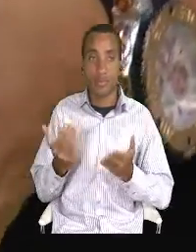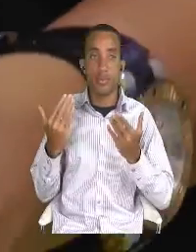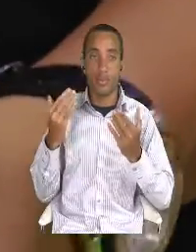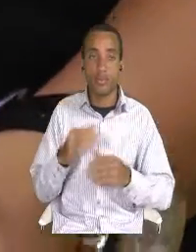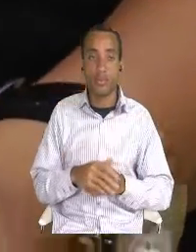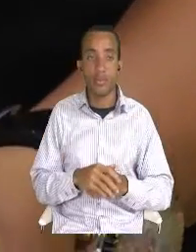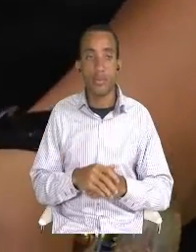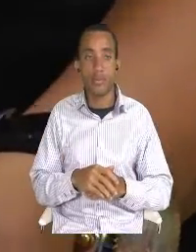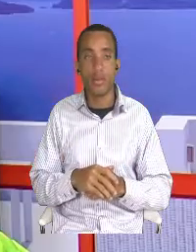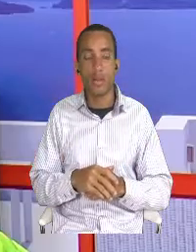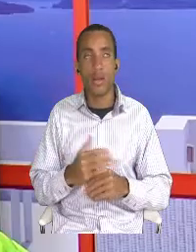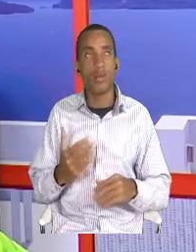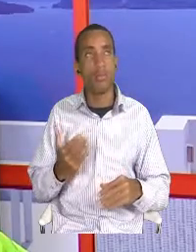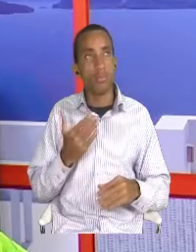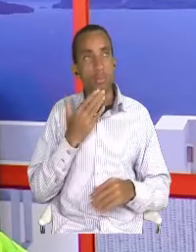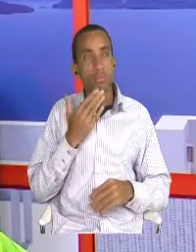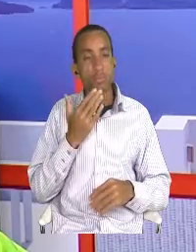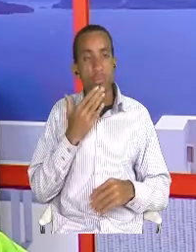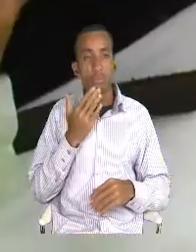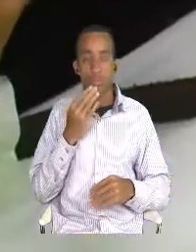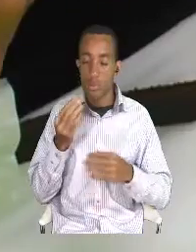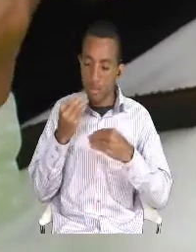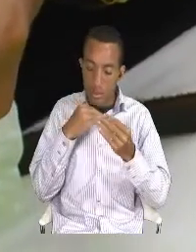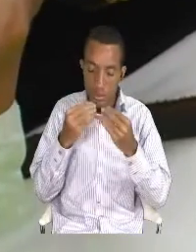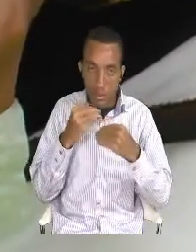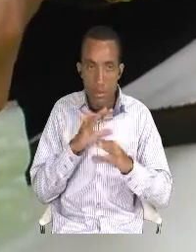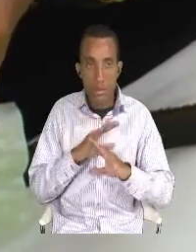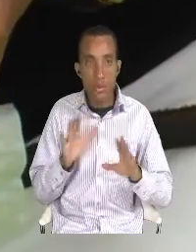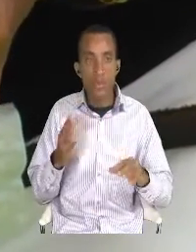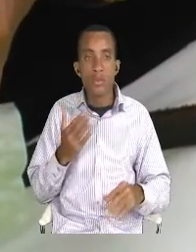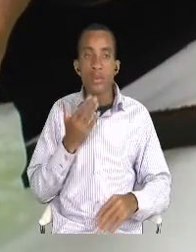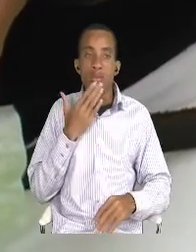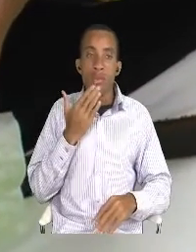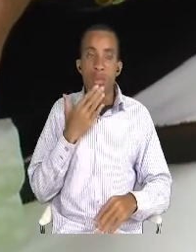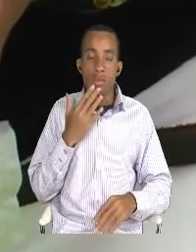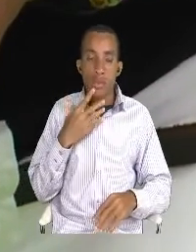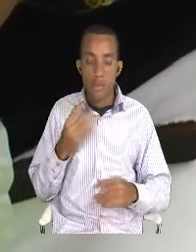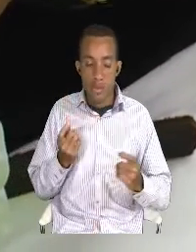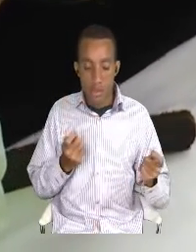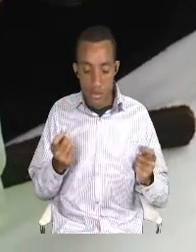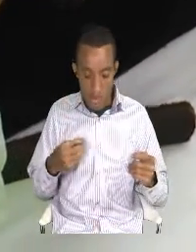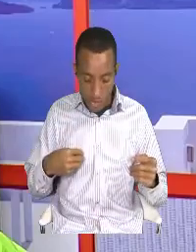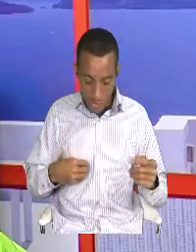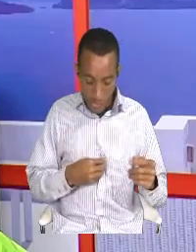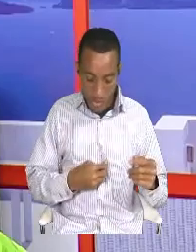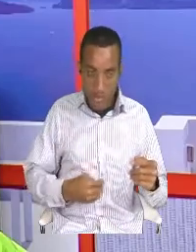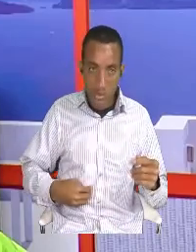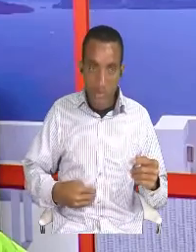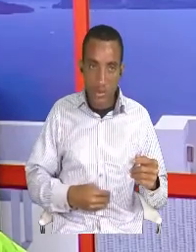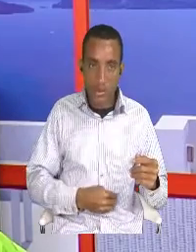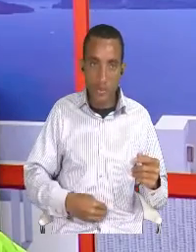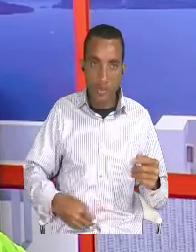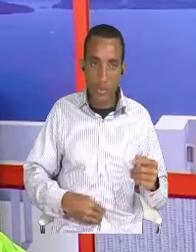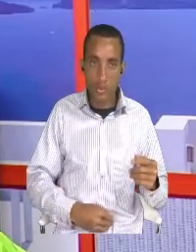saciedad a la hora de comer. Ellas nos ayudan a regular el tránsito intestinal.